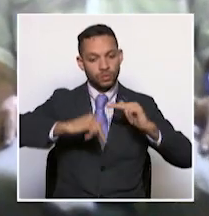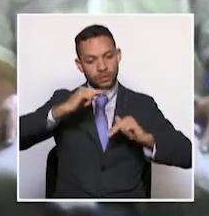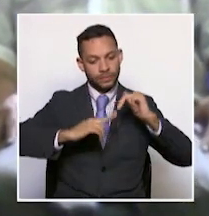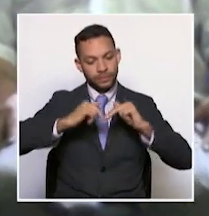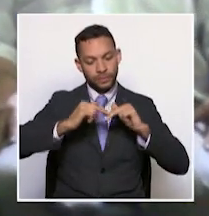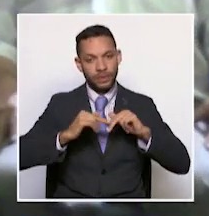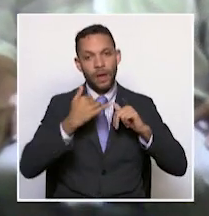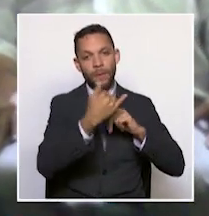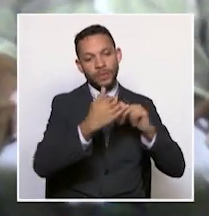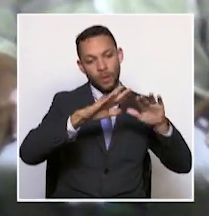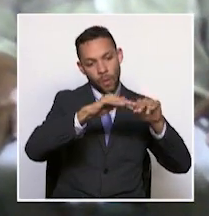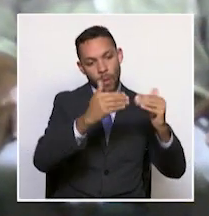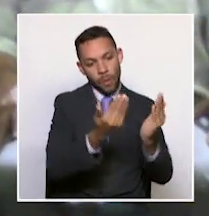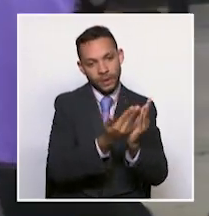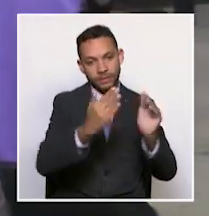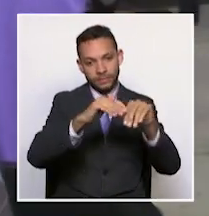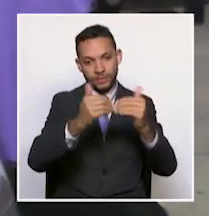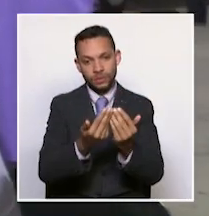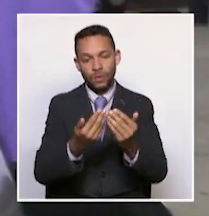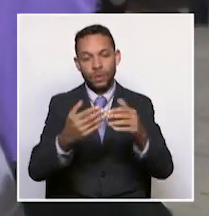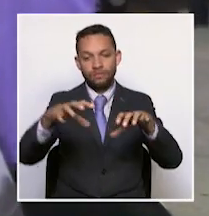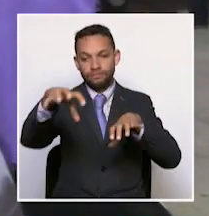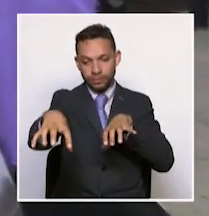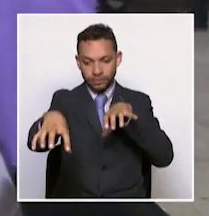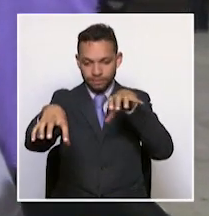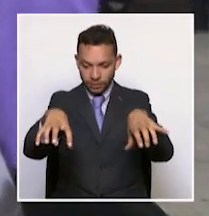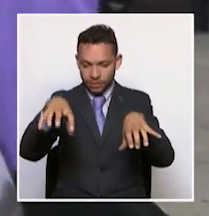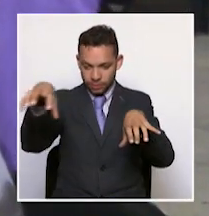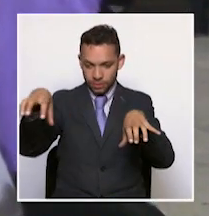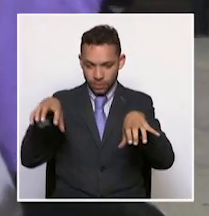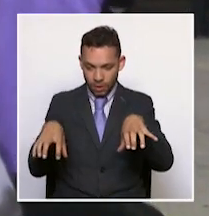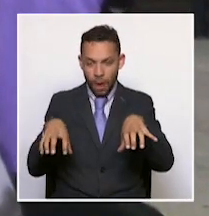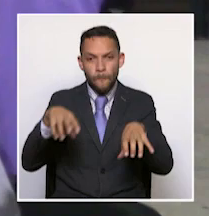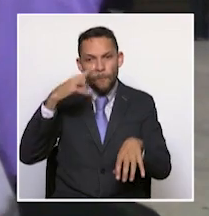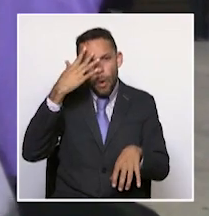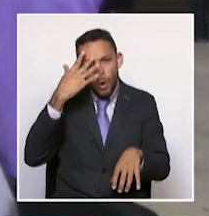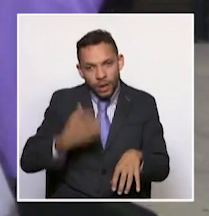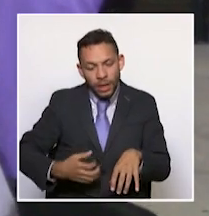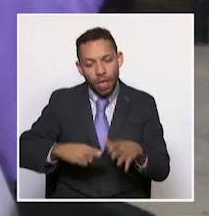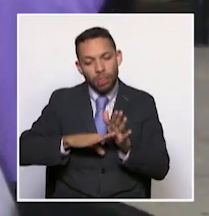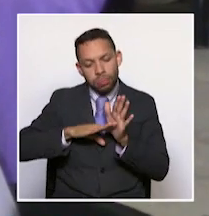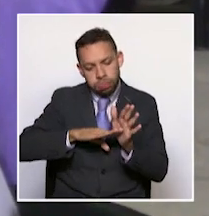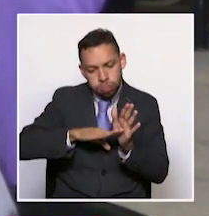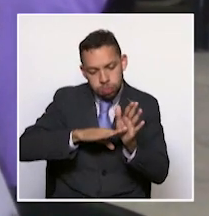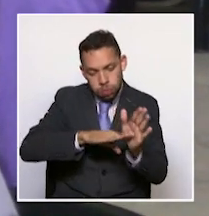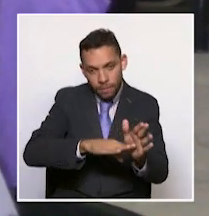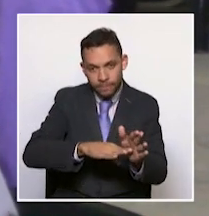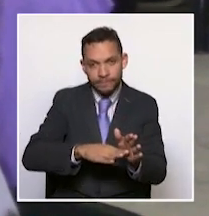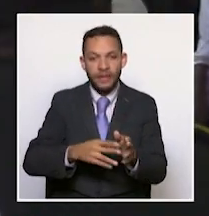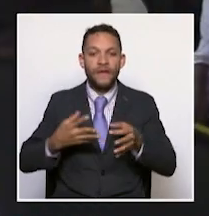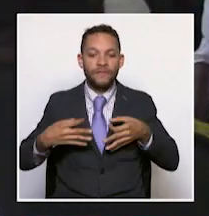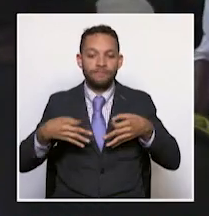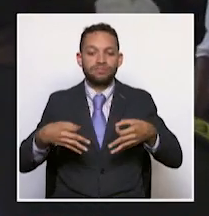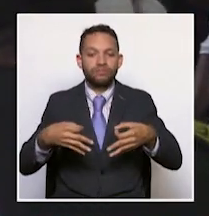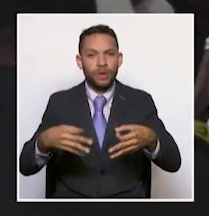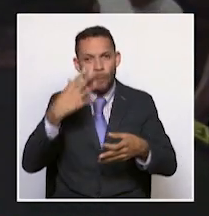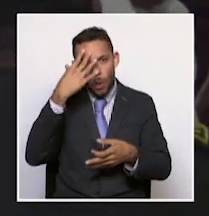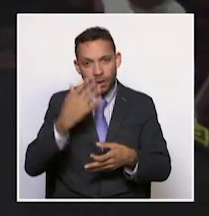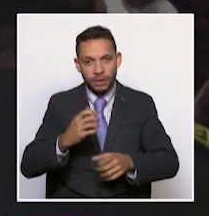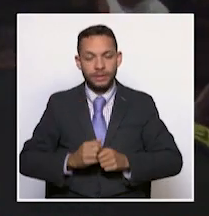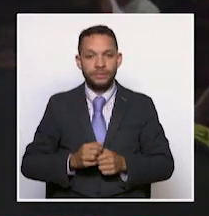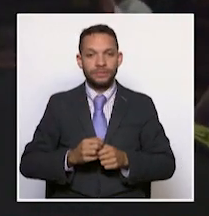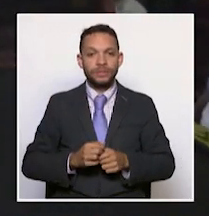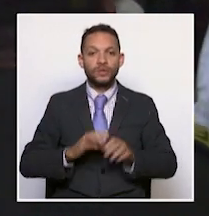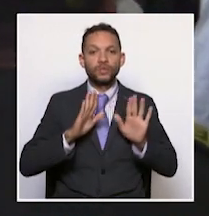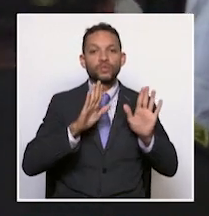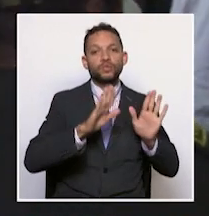la construcción de nuevos colegios y en especial dio a conocer cuáles han sido los motivos para que el proyecto no se haya podido ejecutar. Tenemos dificultades